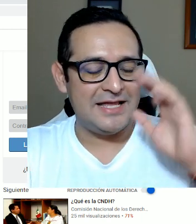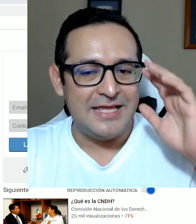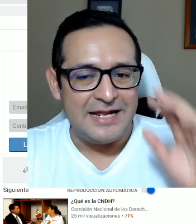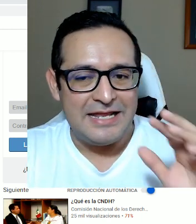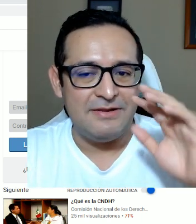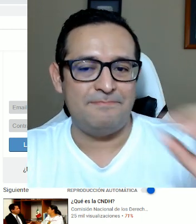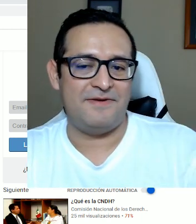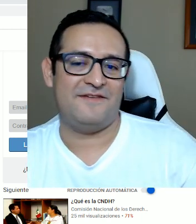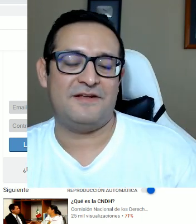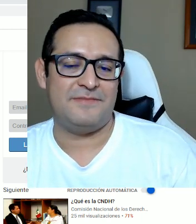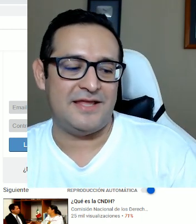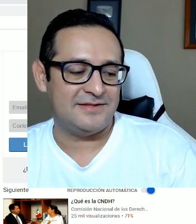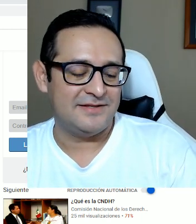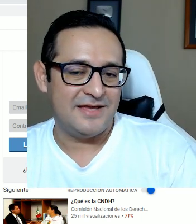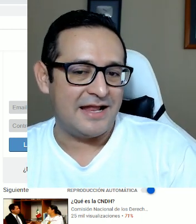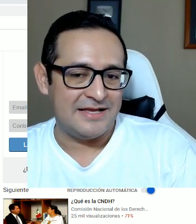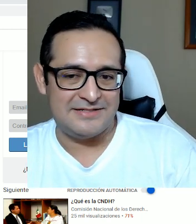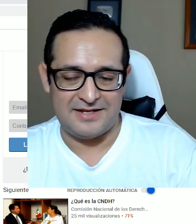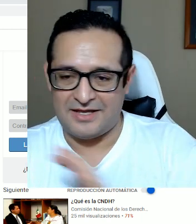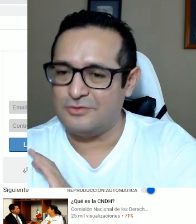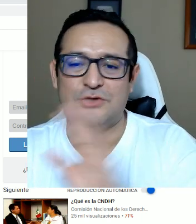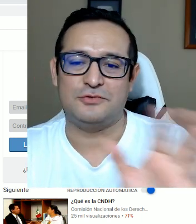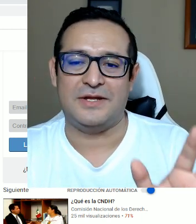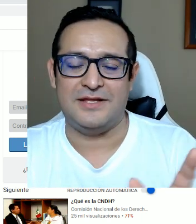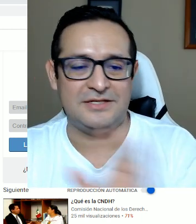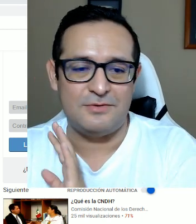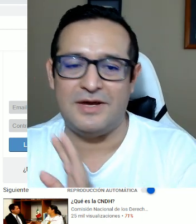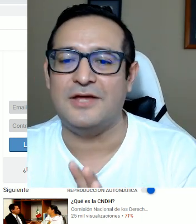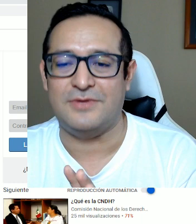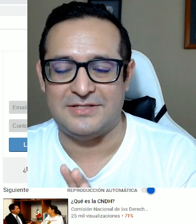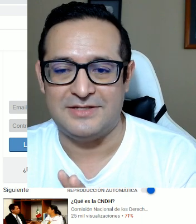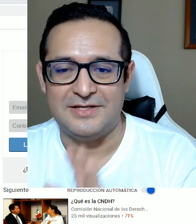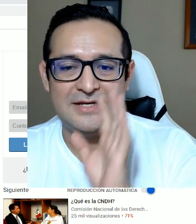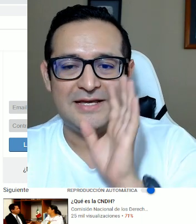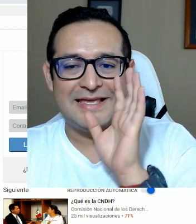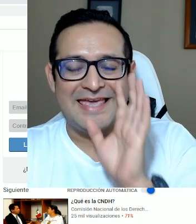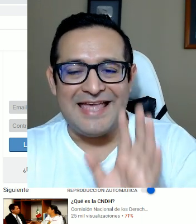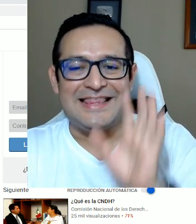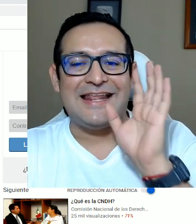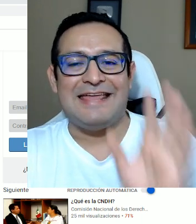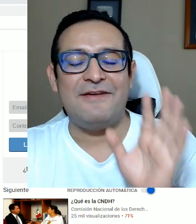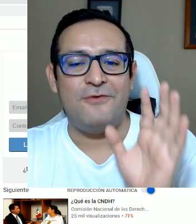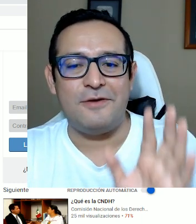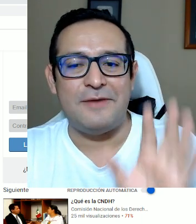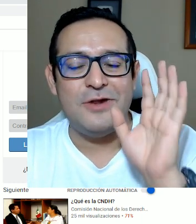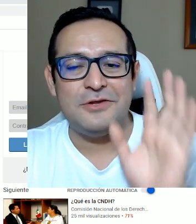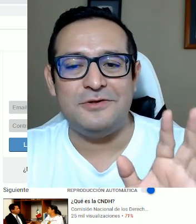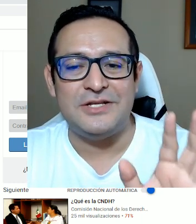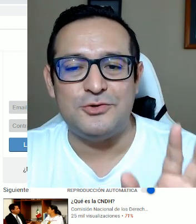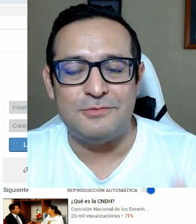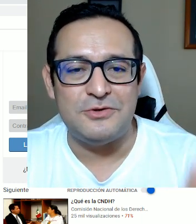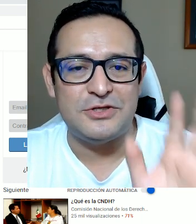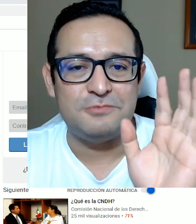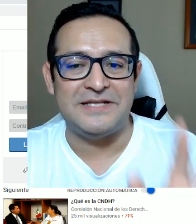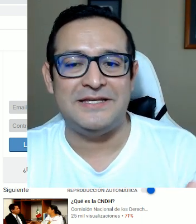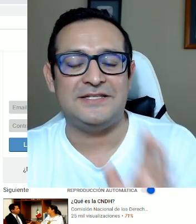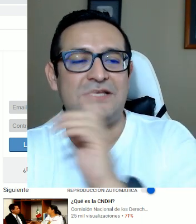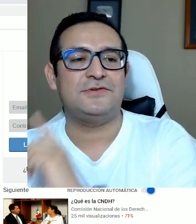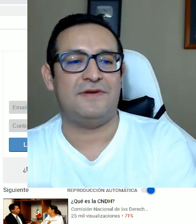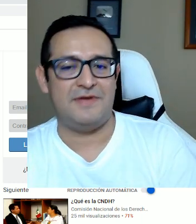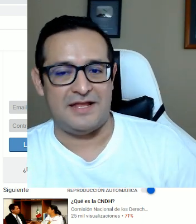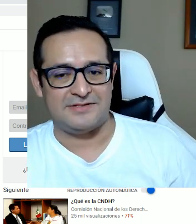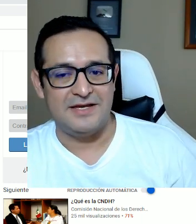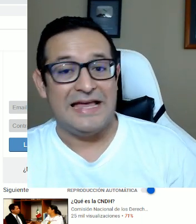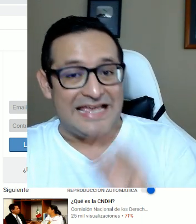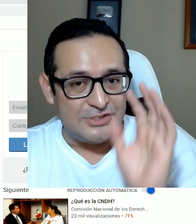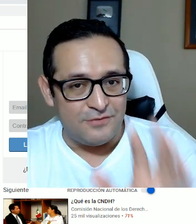esta terrible enfermedad el cáncer en todas sus vertientes sin lugar a dudas qué terrible forma violando los derechos humanos de estos pacientes y sus